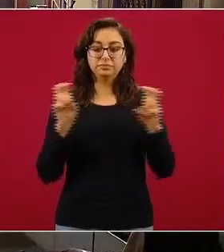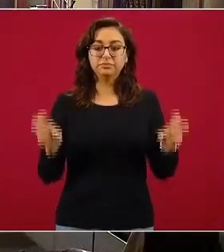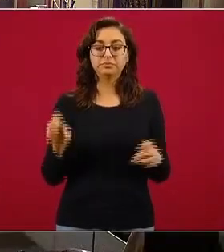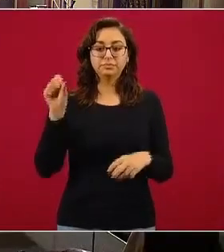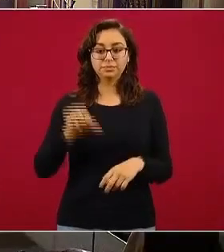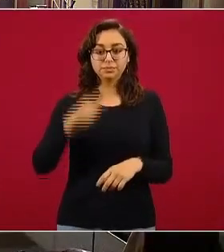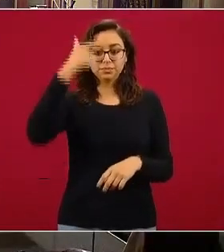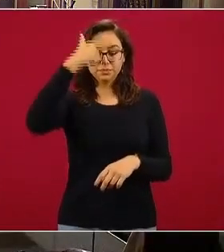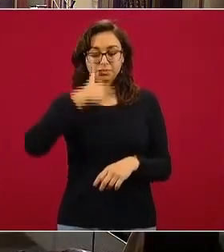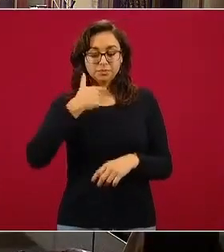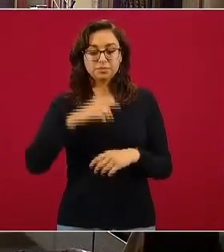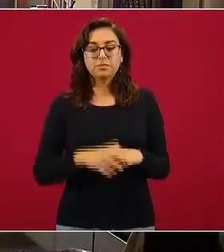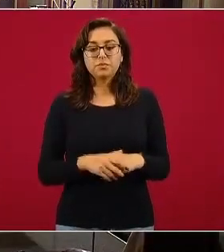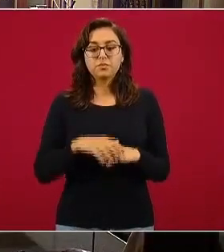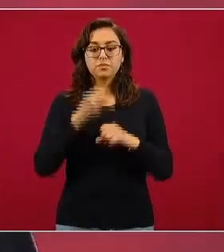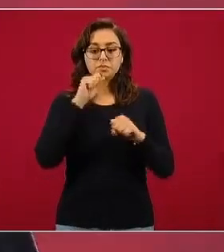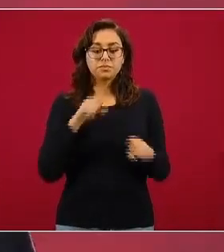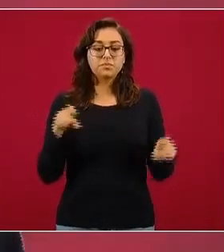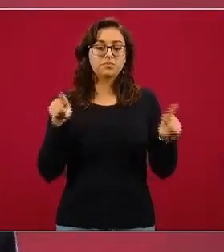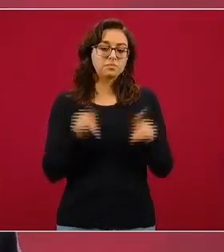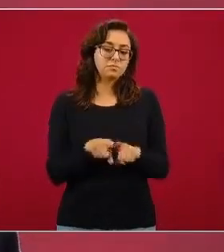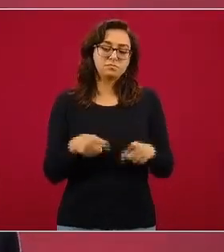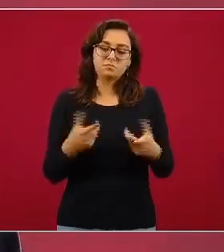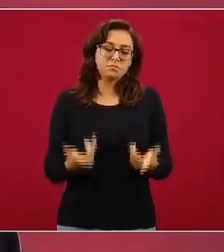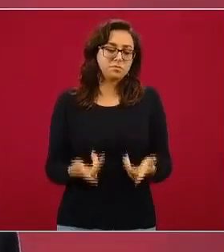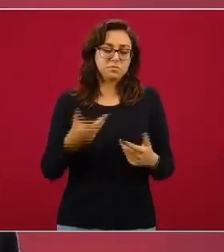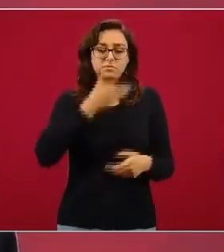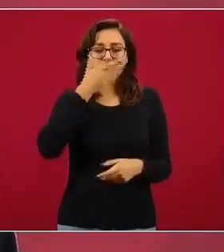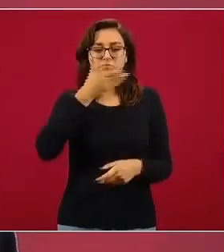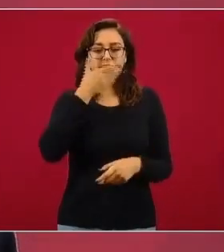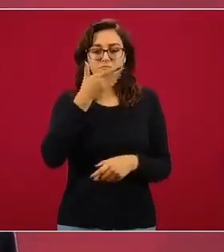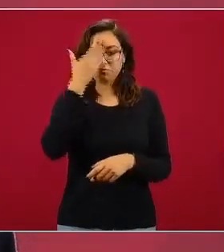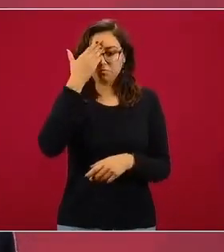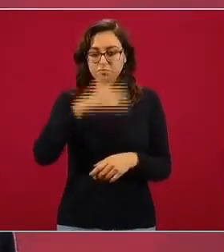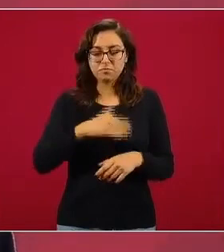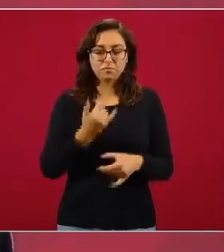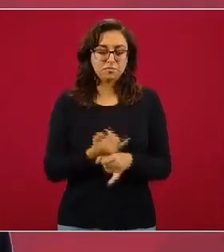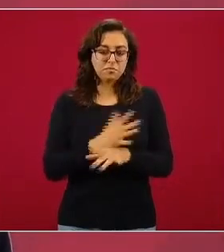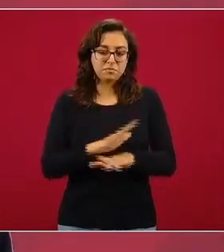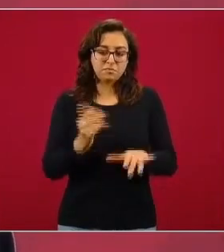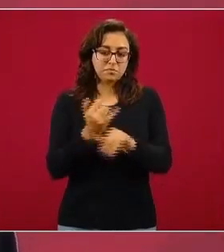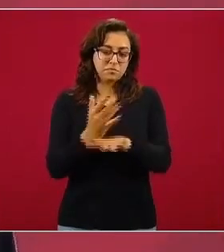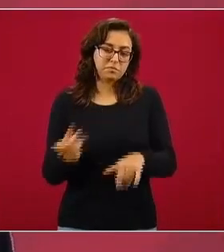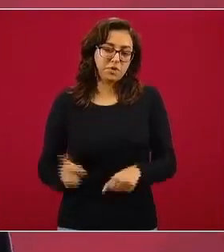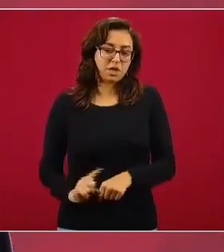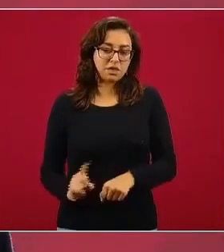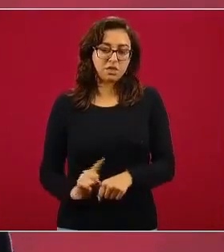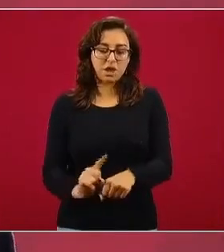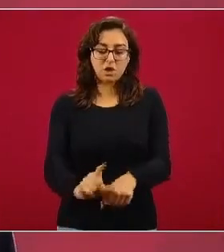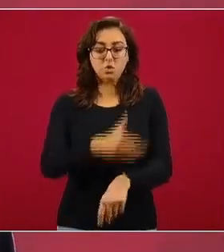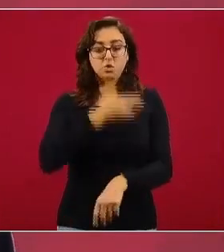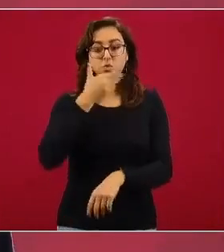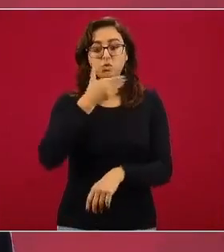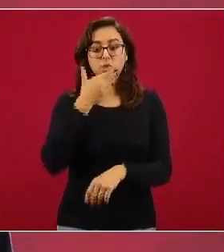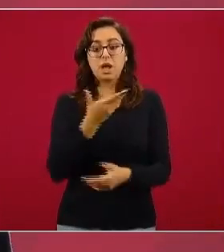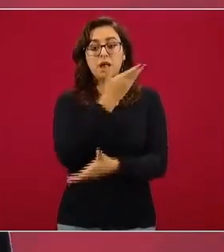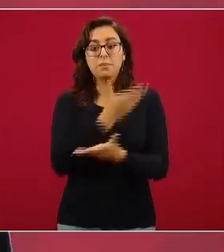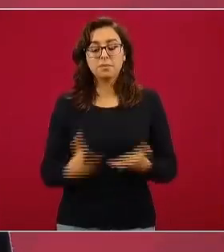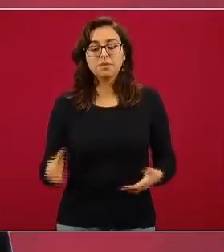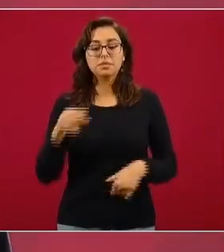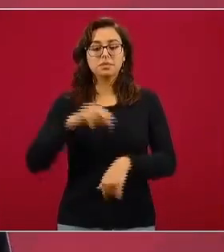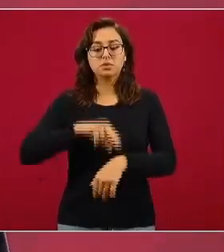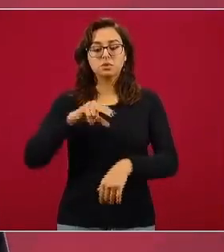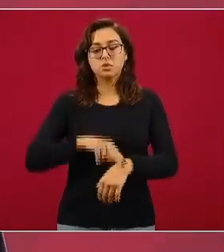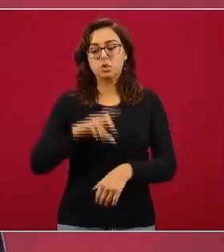y además de la actualización del escenario nacional, como lo hacemos todas las noches, el doctor López Ridaura nos